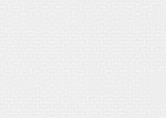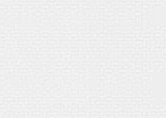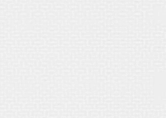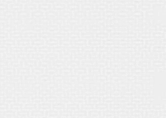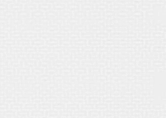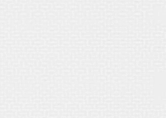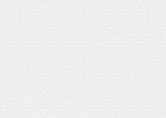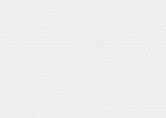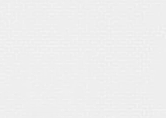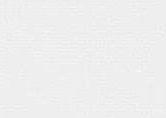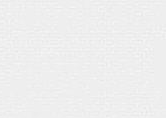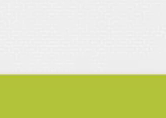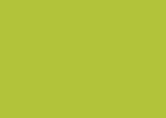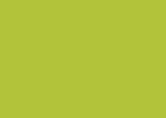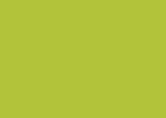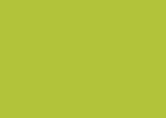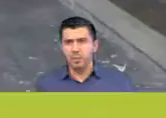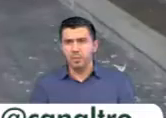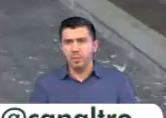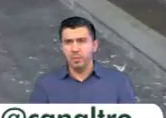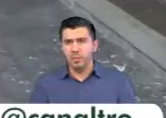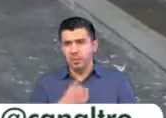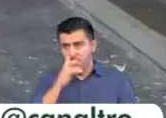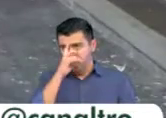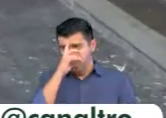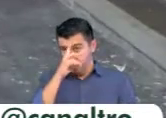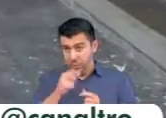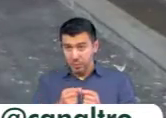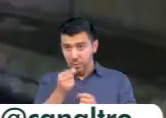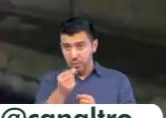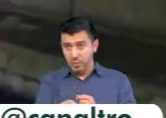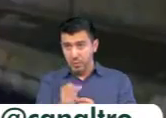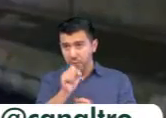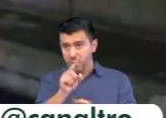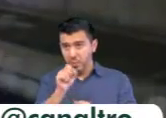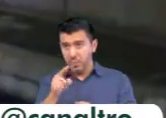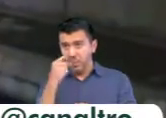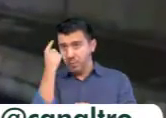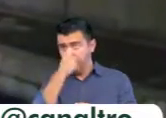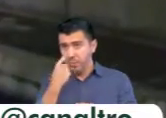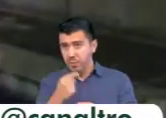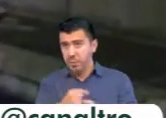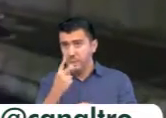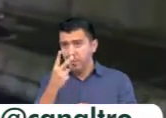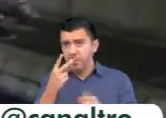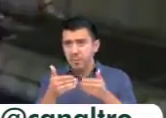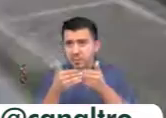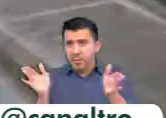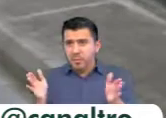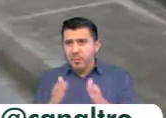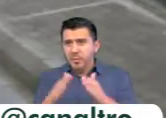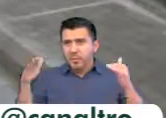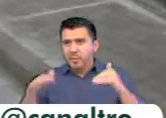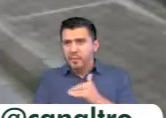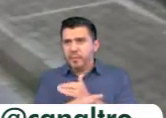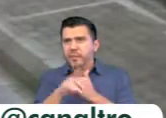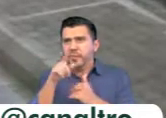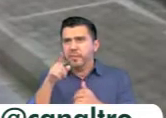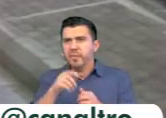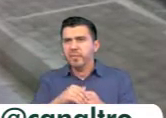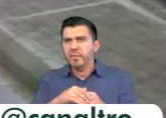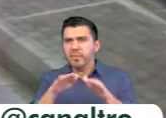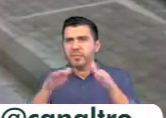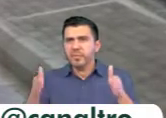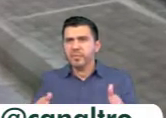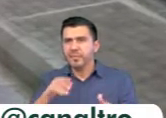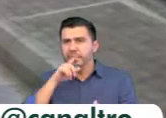canaltro.com el próximo 11 de septiembre serán abiertos dos deprimidos del intercambiador del Mesón de los búcaros